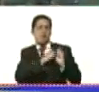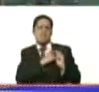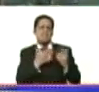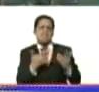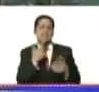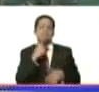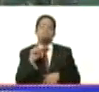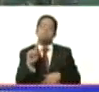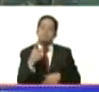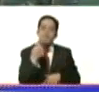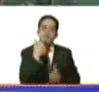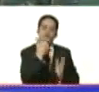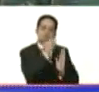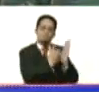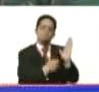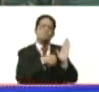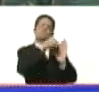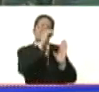firmar un decreto